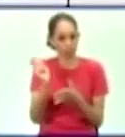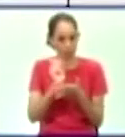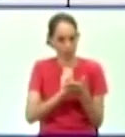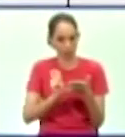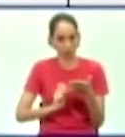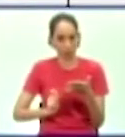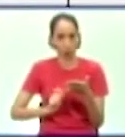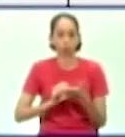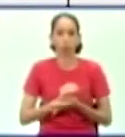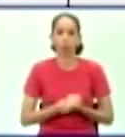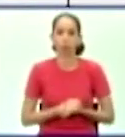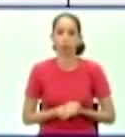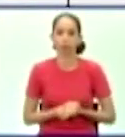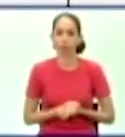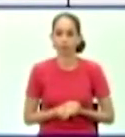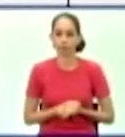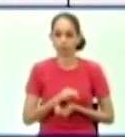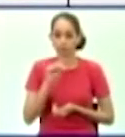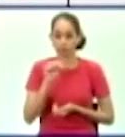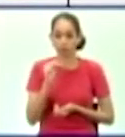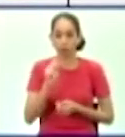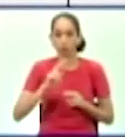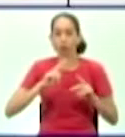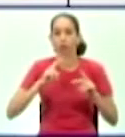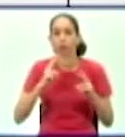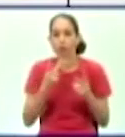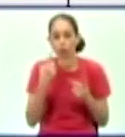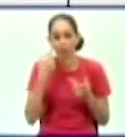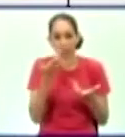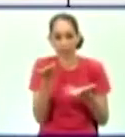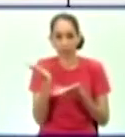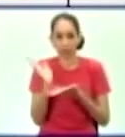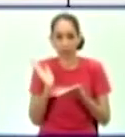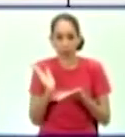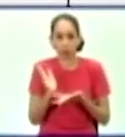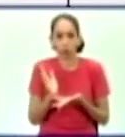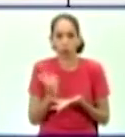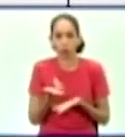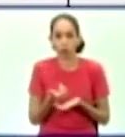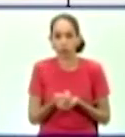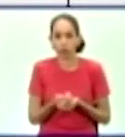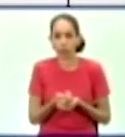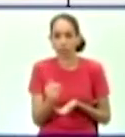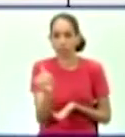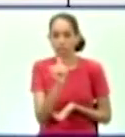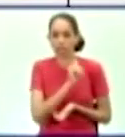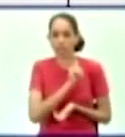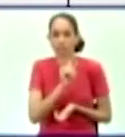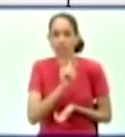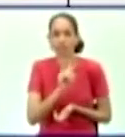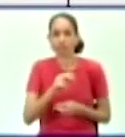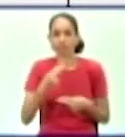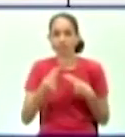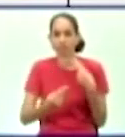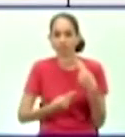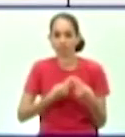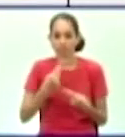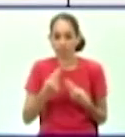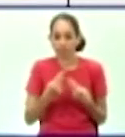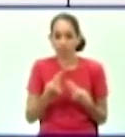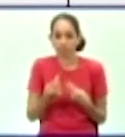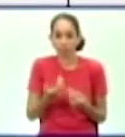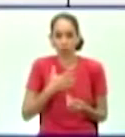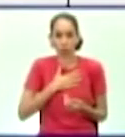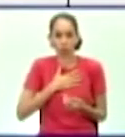estudiados. El ángulo semiinscrito, fíjense bien, también la amplitud se corresponde con su